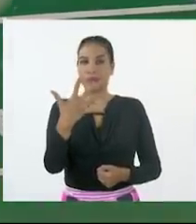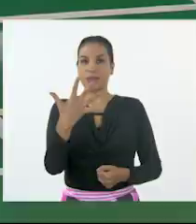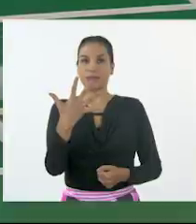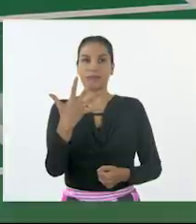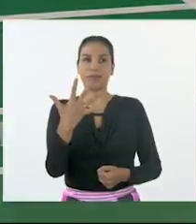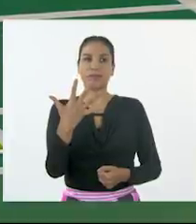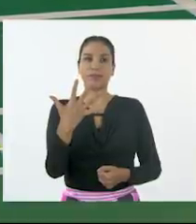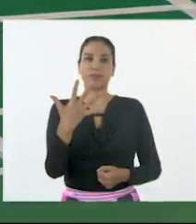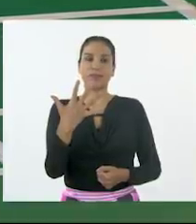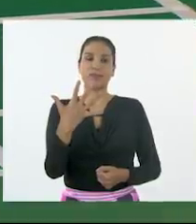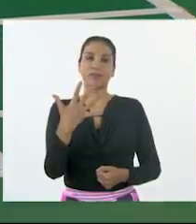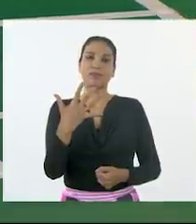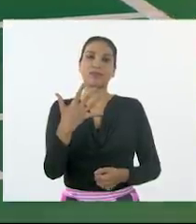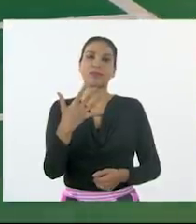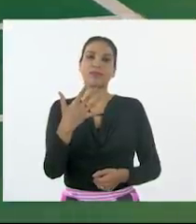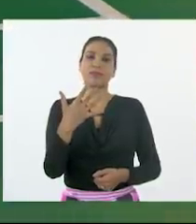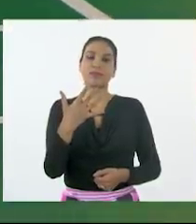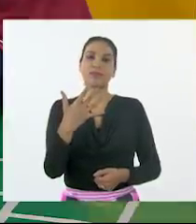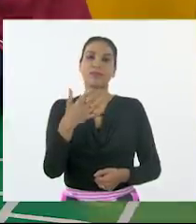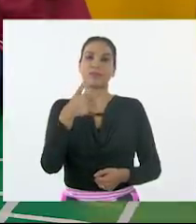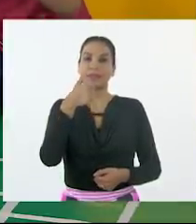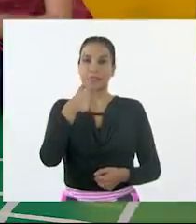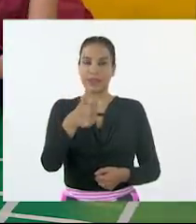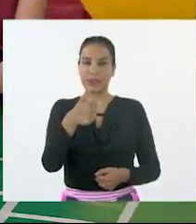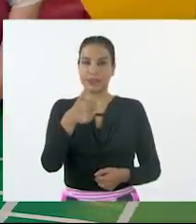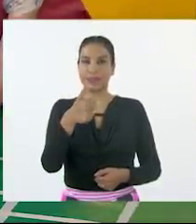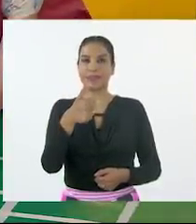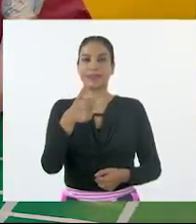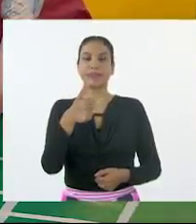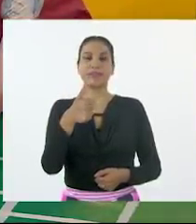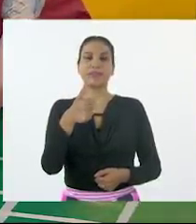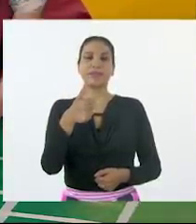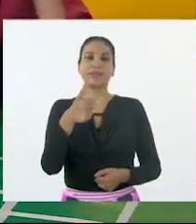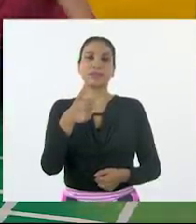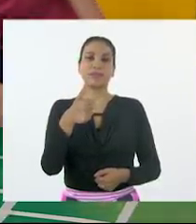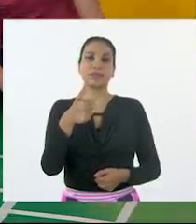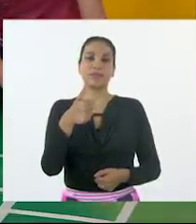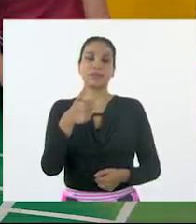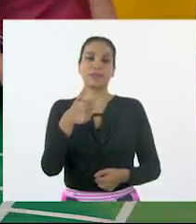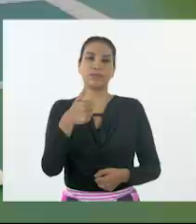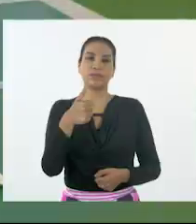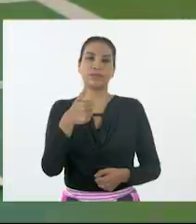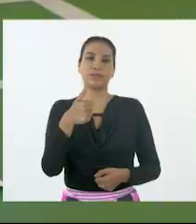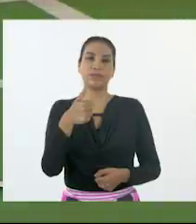Cinco. Cinco. Seis.